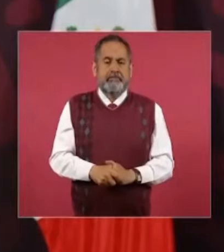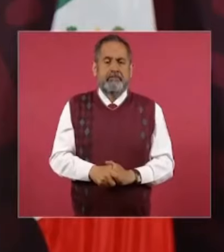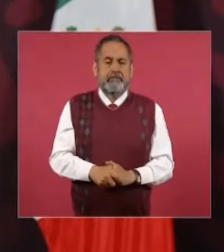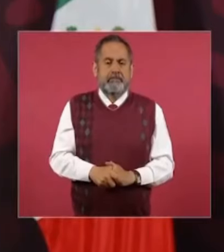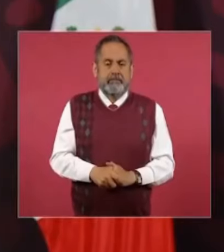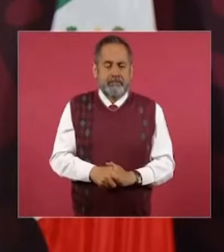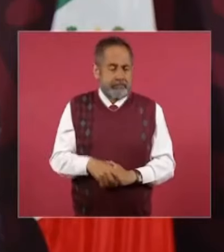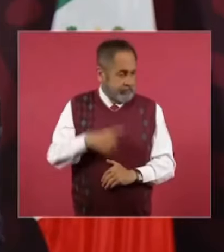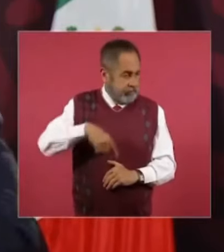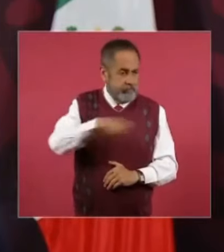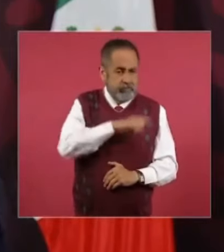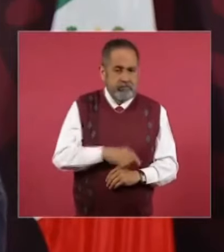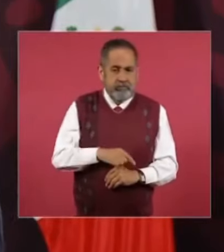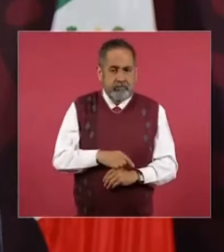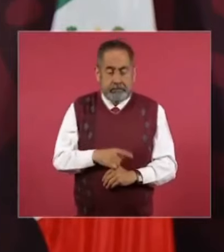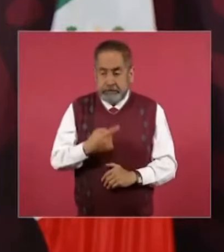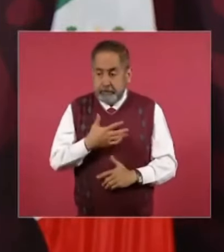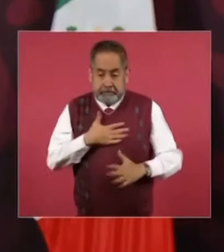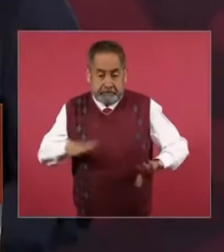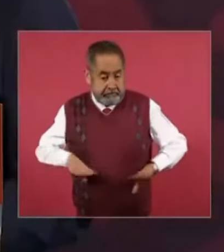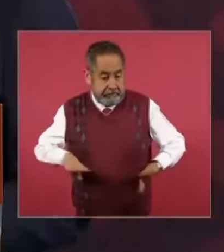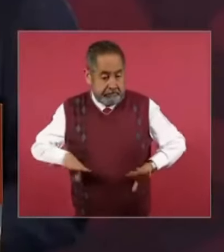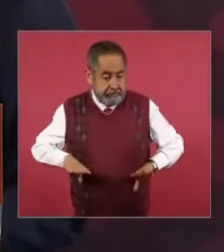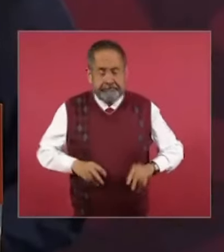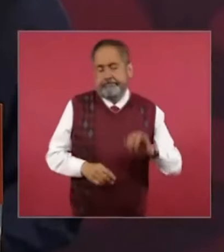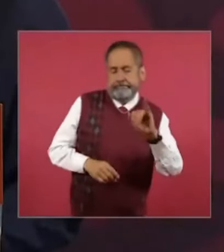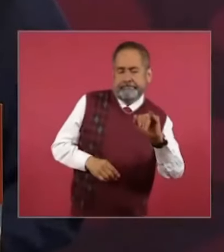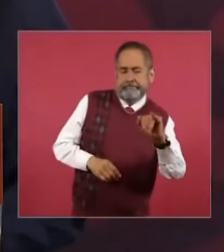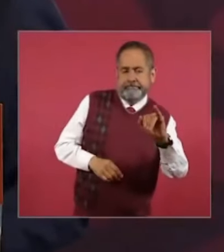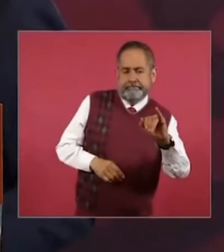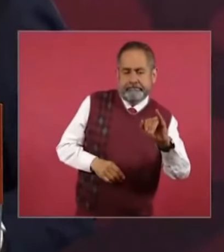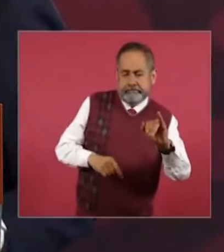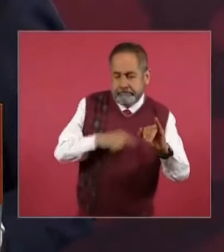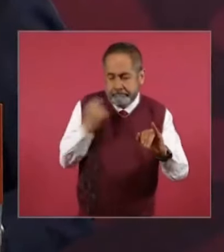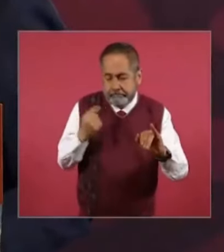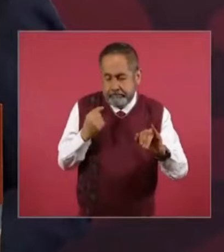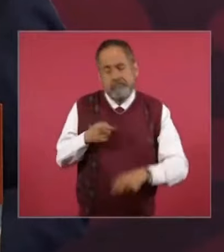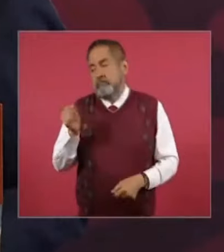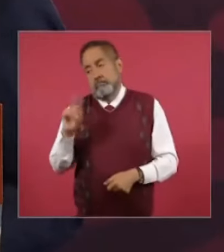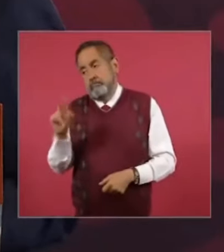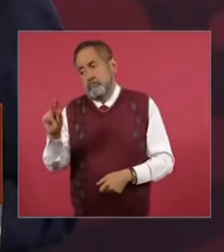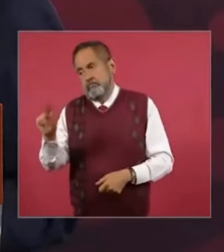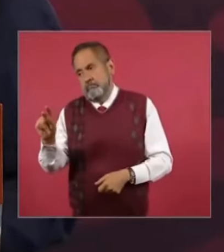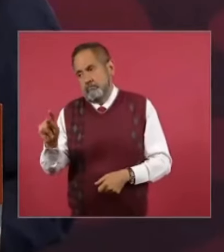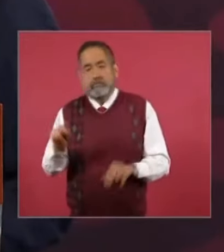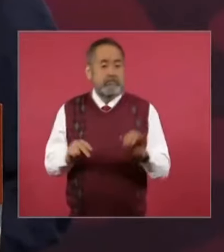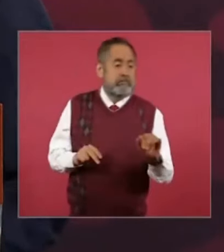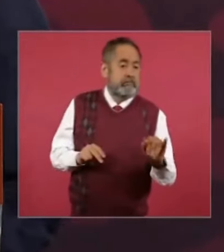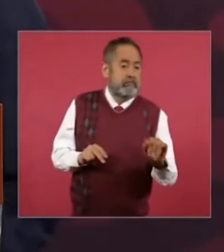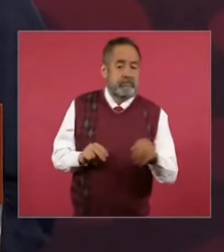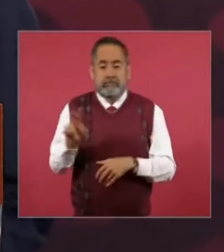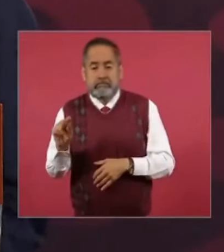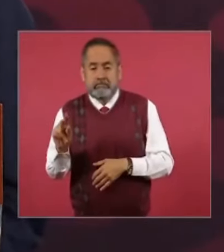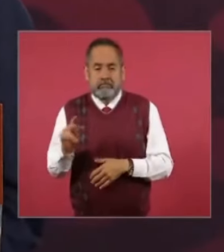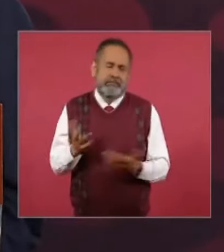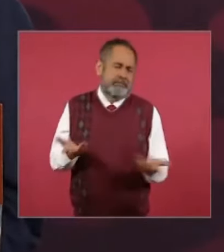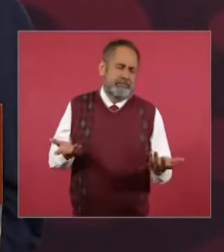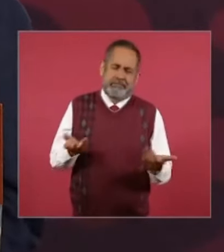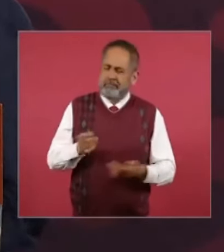sobrerrepresentación la tiene la oposición. Amigos y amigas, pero antes vamos a ir a lo que dijo el presidente